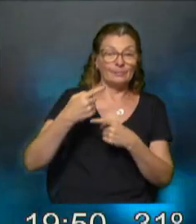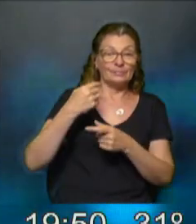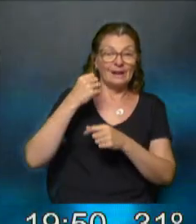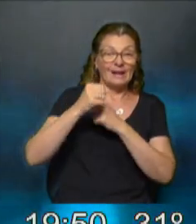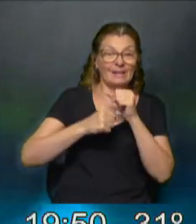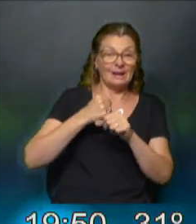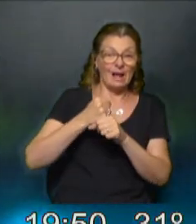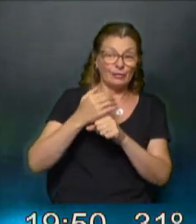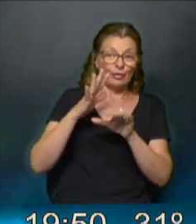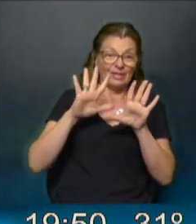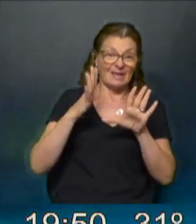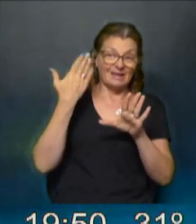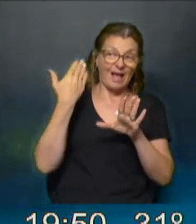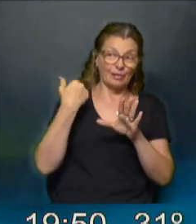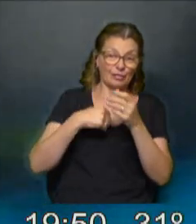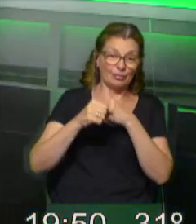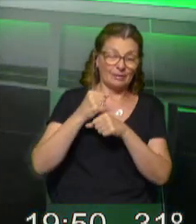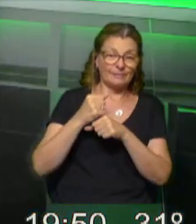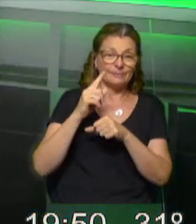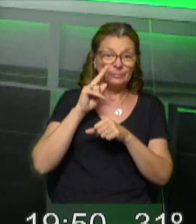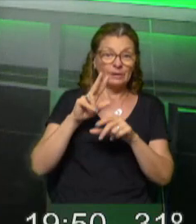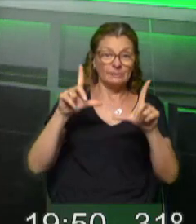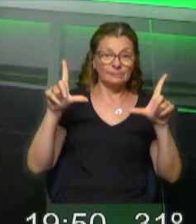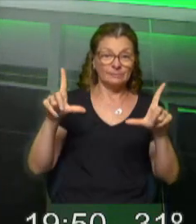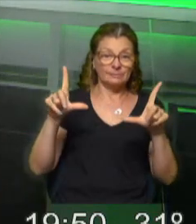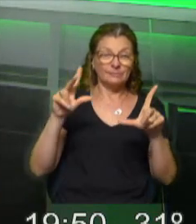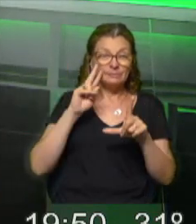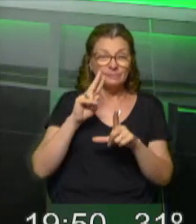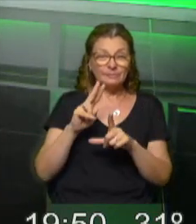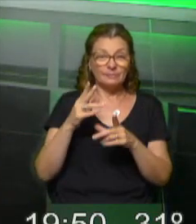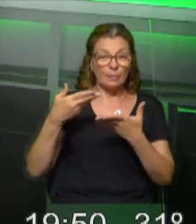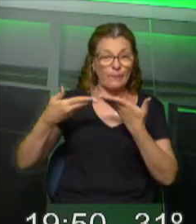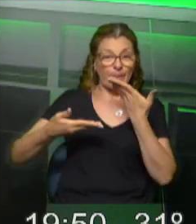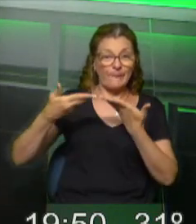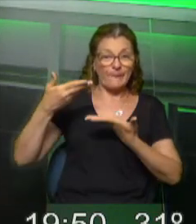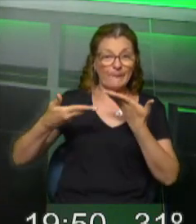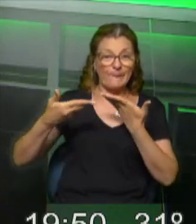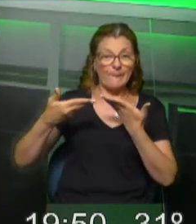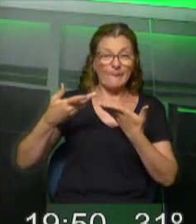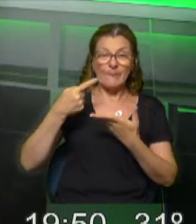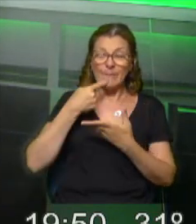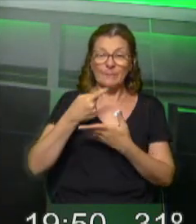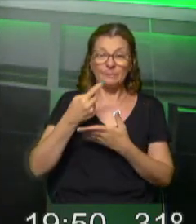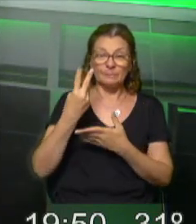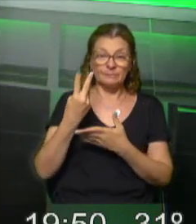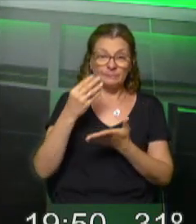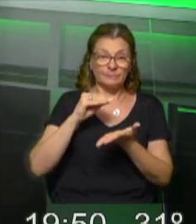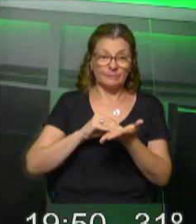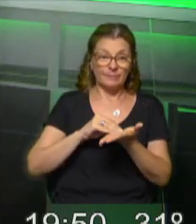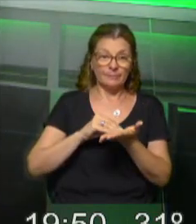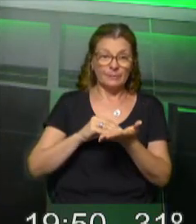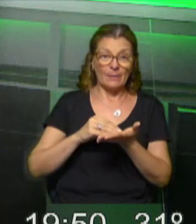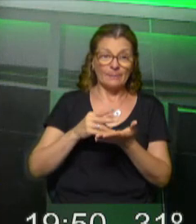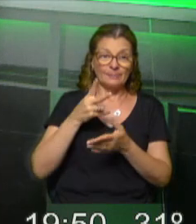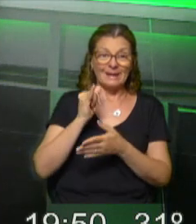la última década Sí si damos una placa más tenemos ahora la inflación Sí porque él mencionó dos episodios de hiperinflación